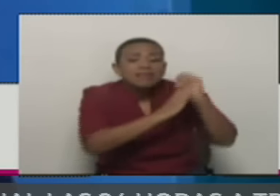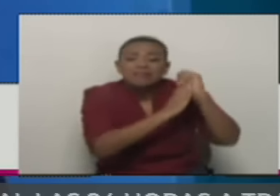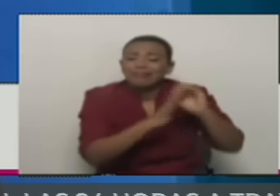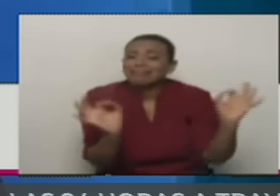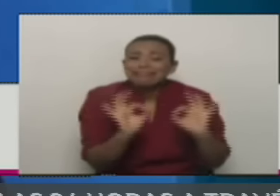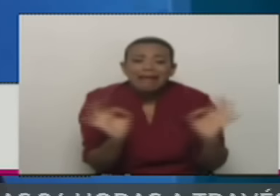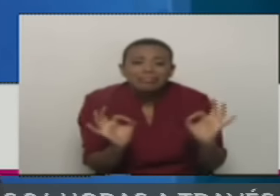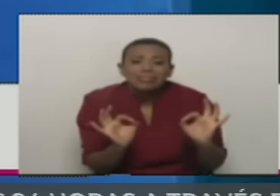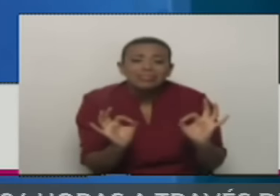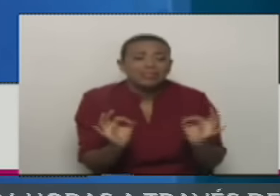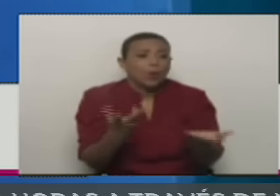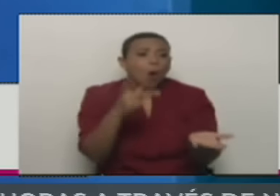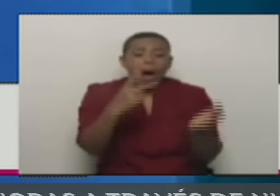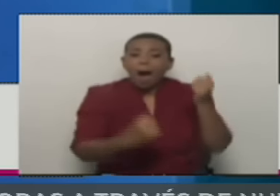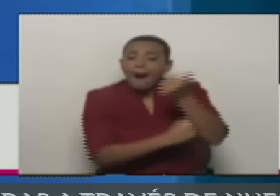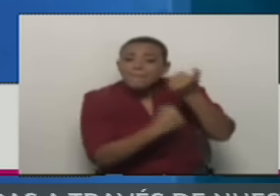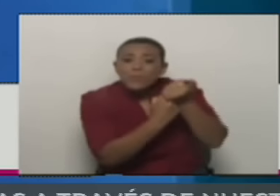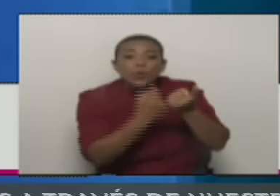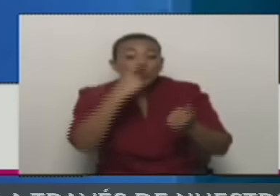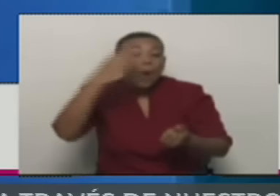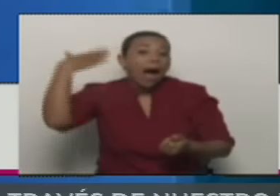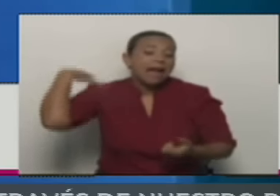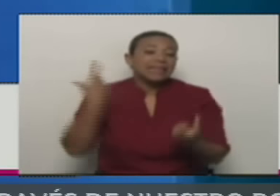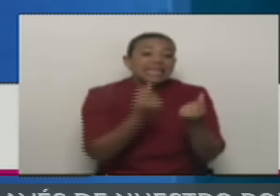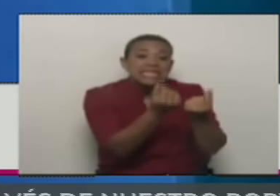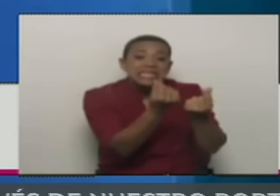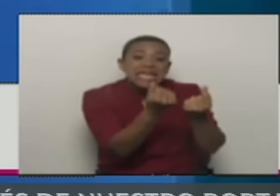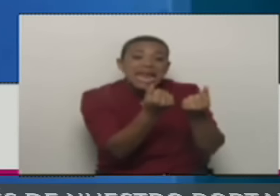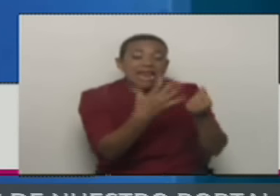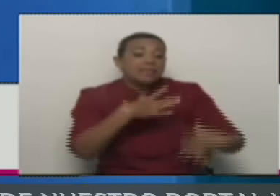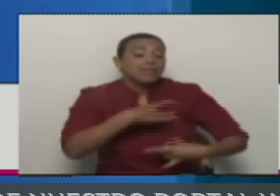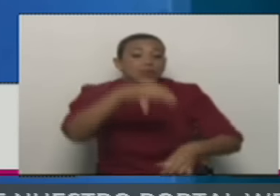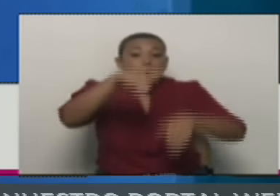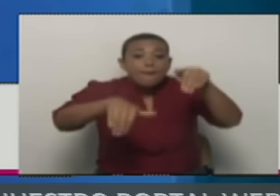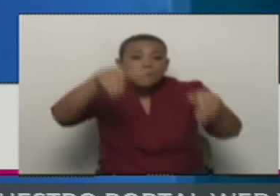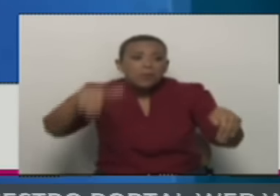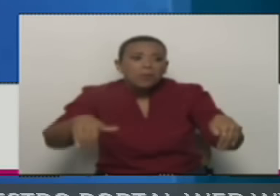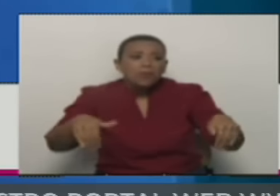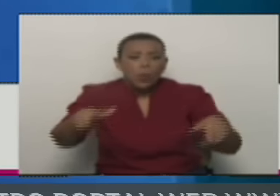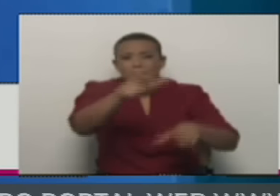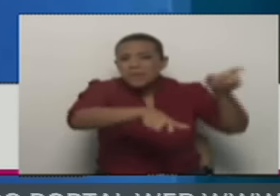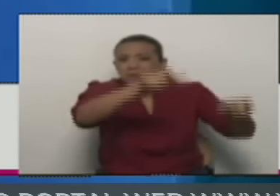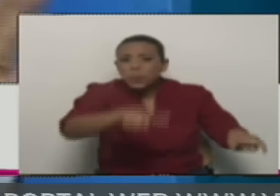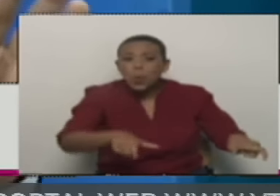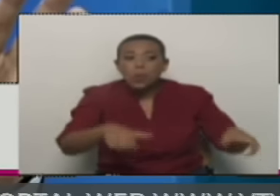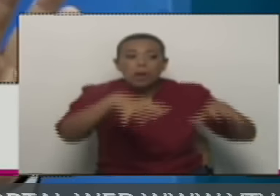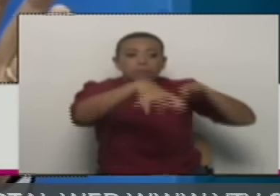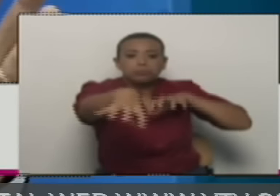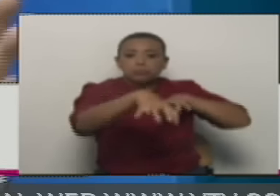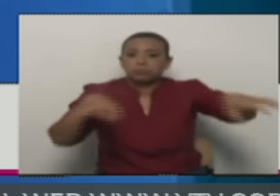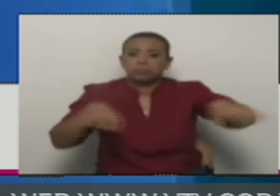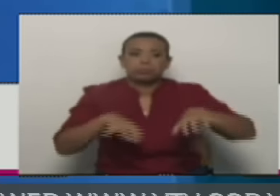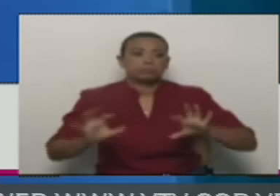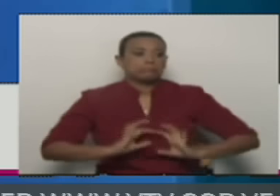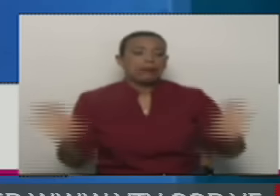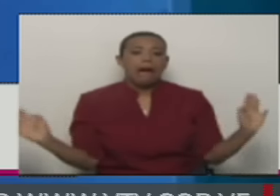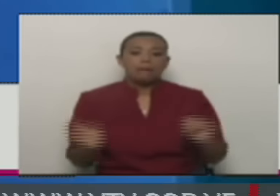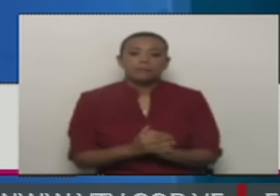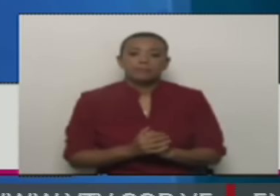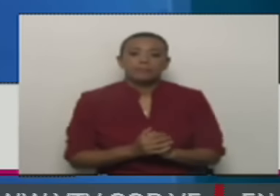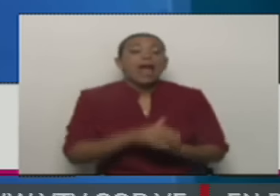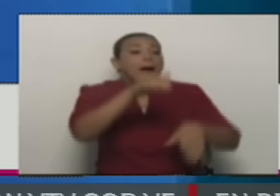El capital político que pudieron haber acumulado como intención de voto se separó de ellos. El